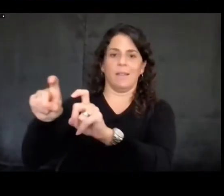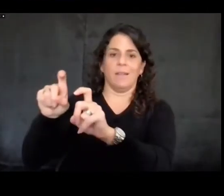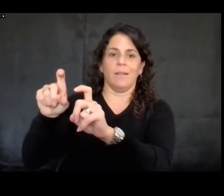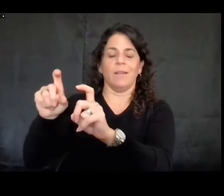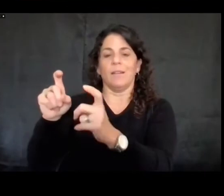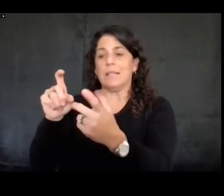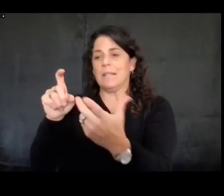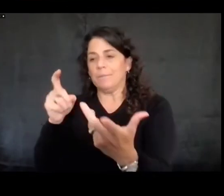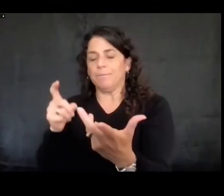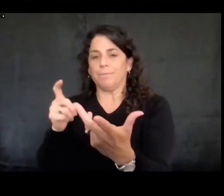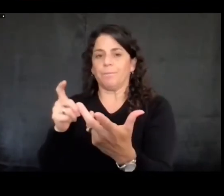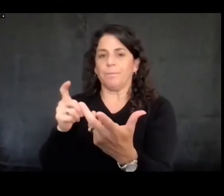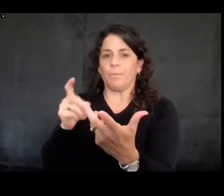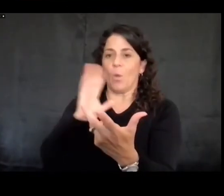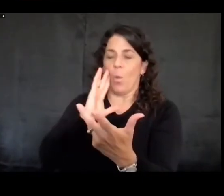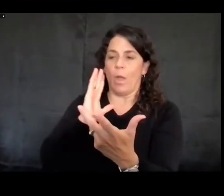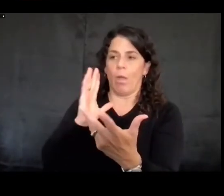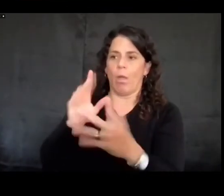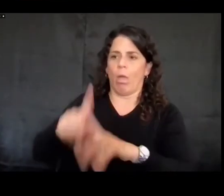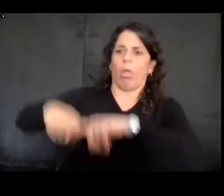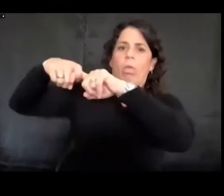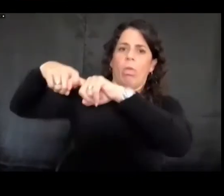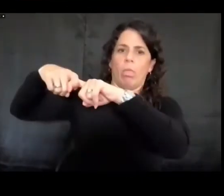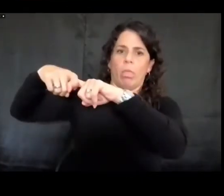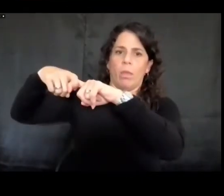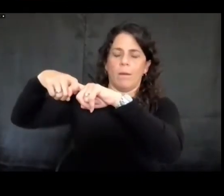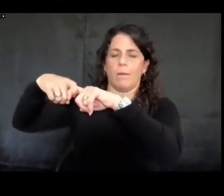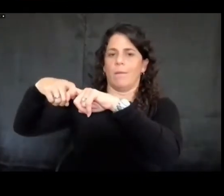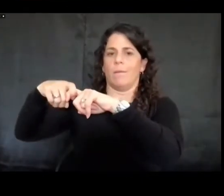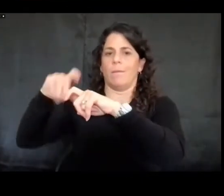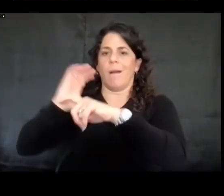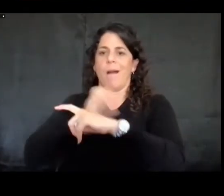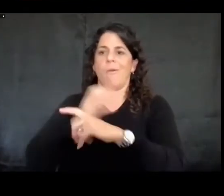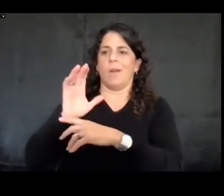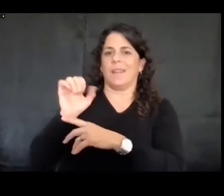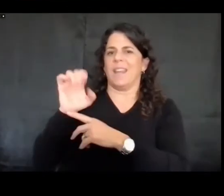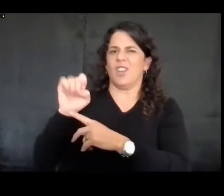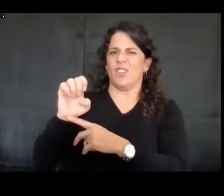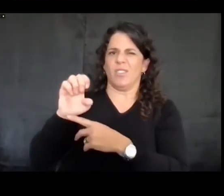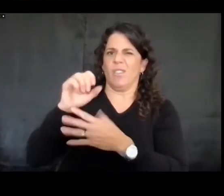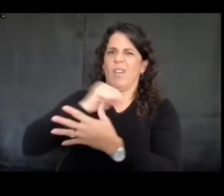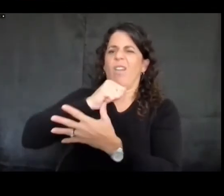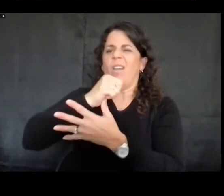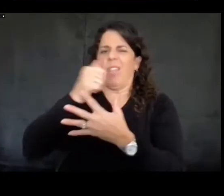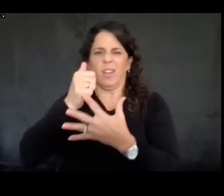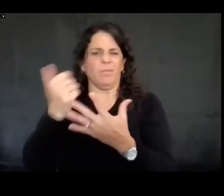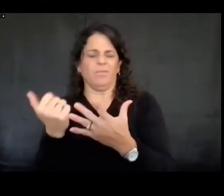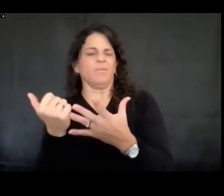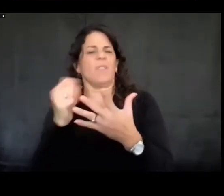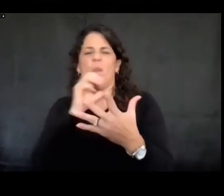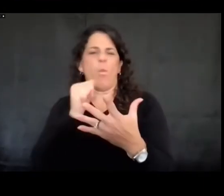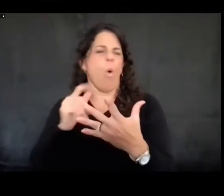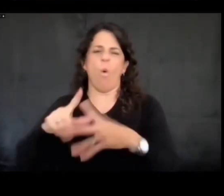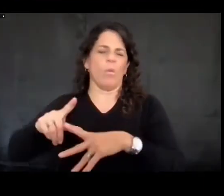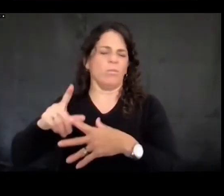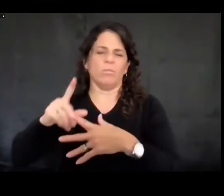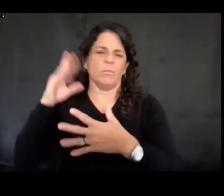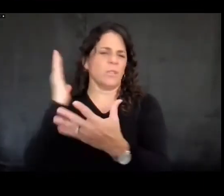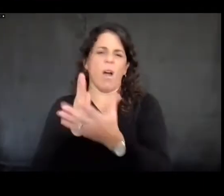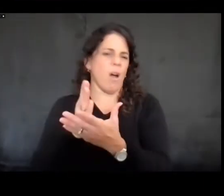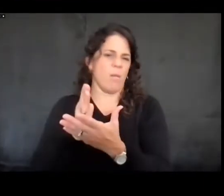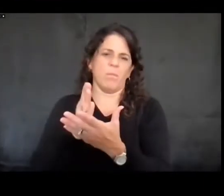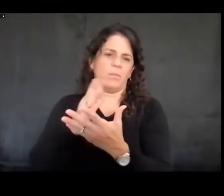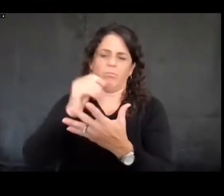realidad no tienen que parar de bajar los casos no creo que está eso a ese